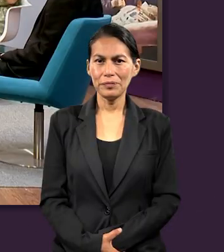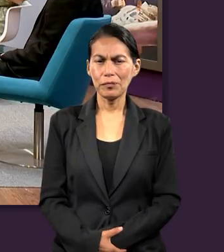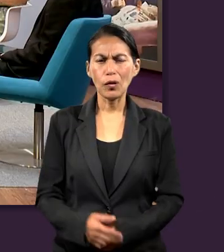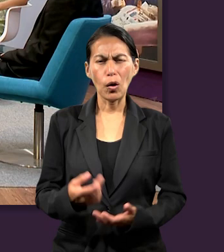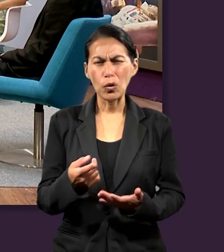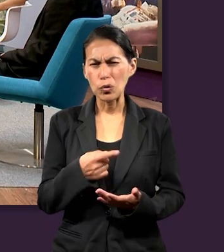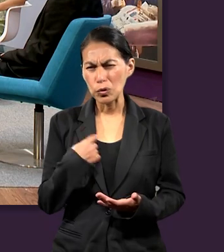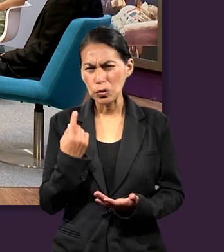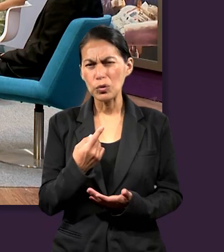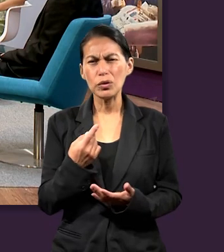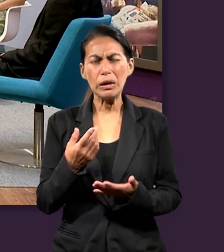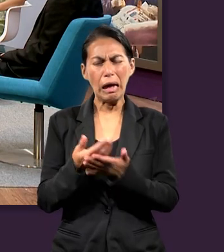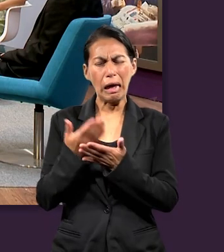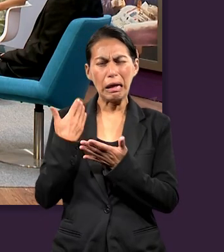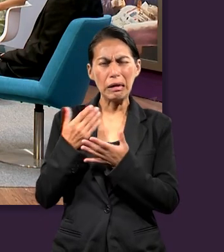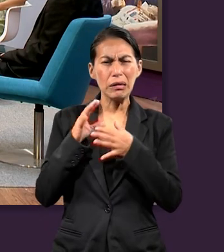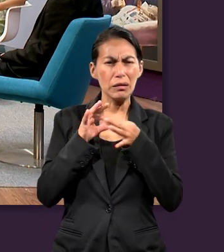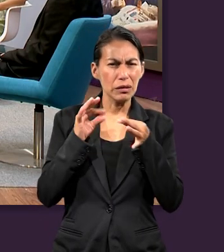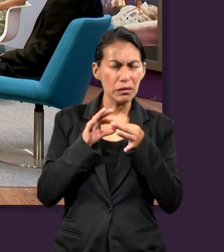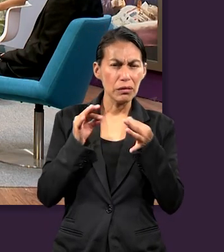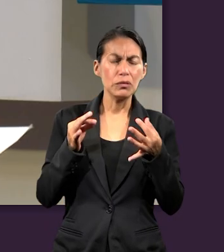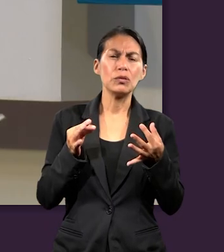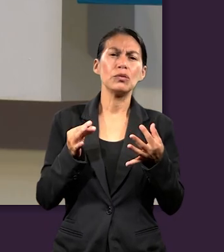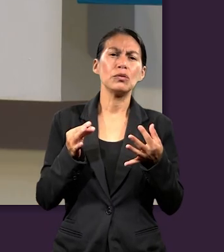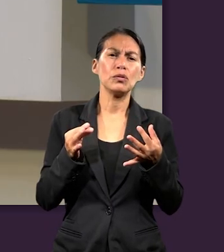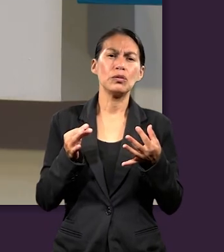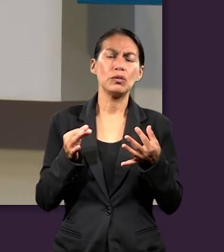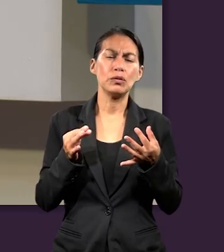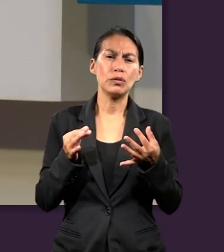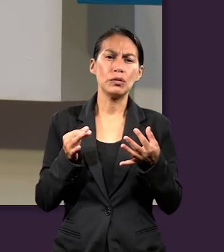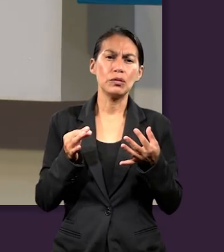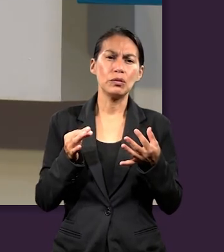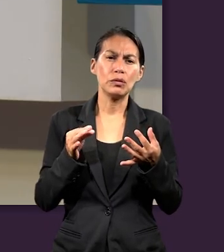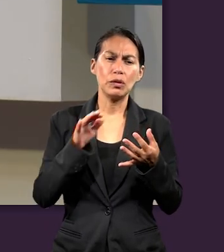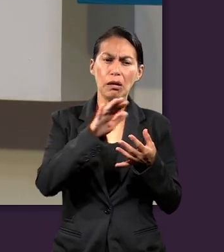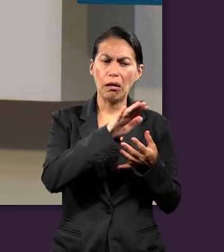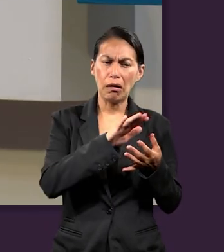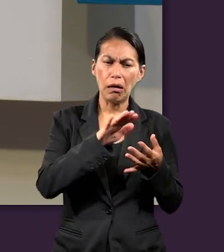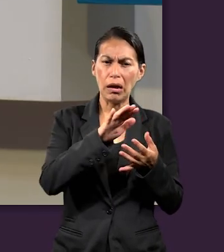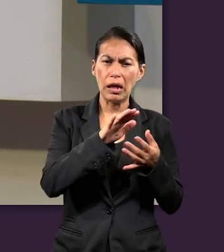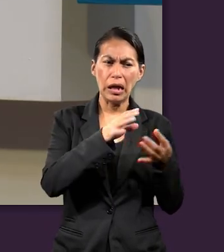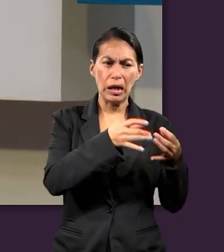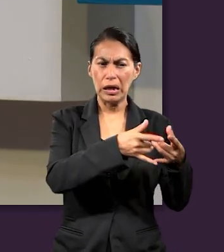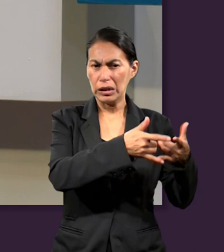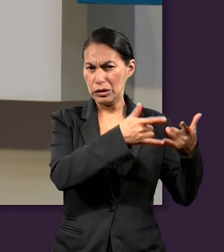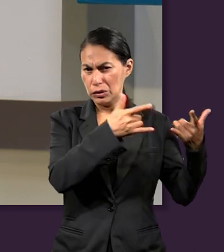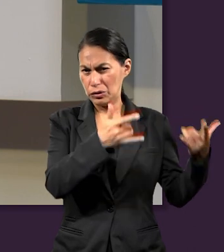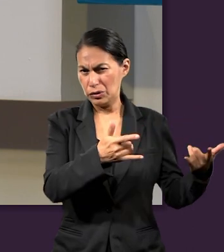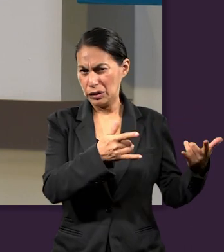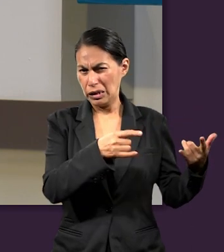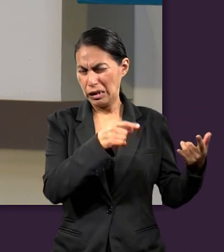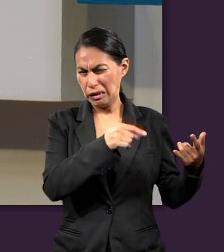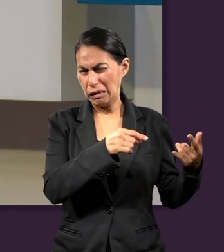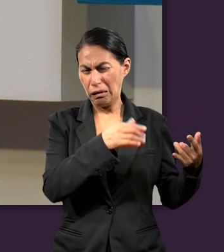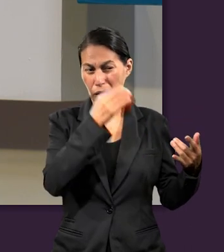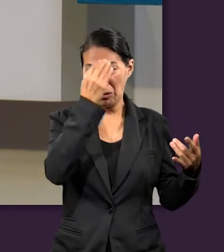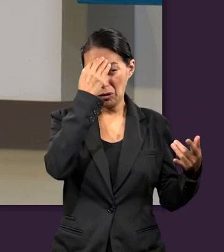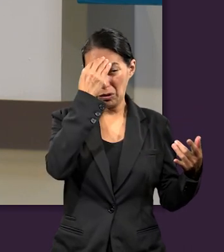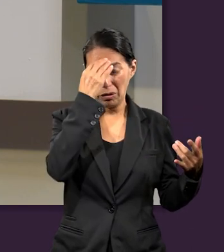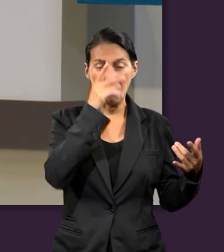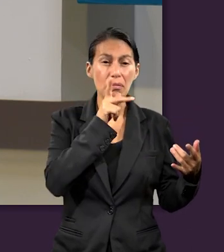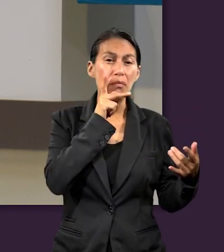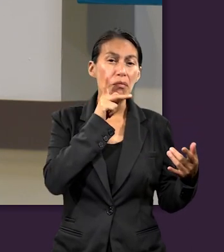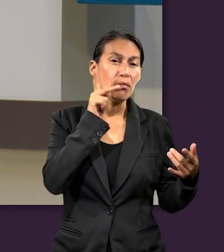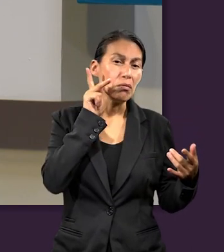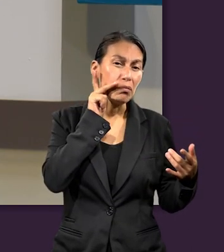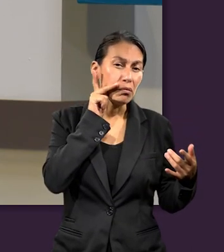la entidad de la que hablábamos en el periodo anterior es una entidad conocida históricamente como el papado